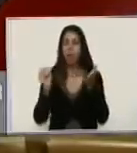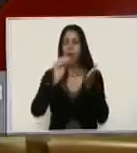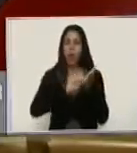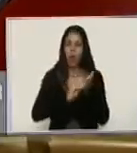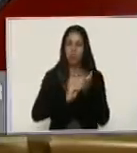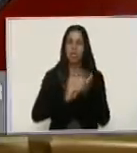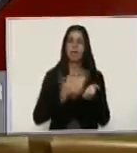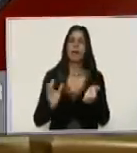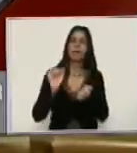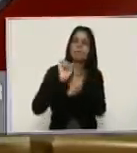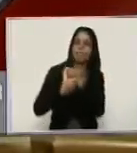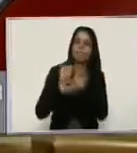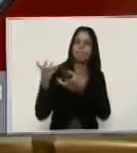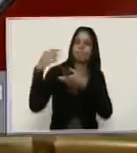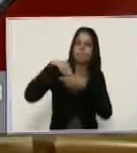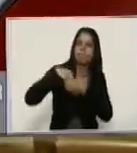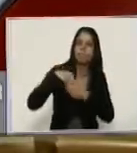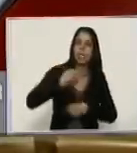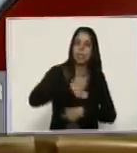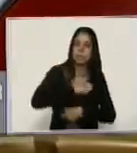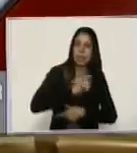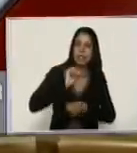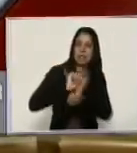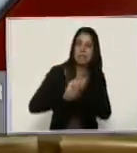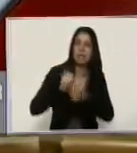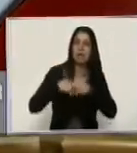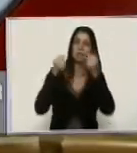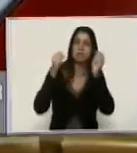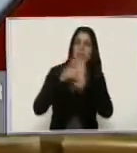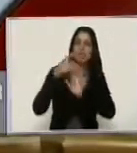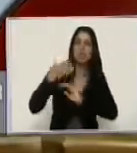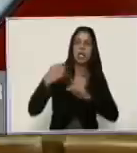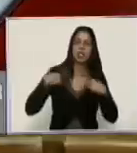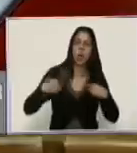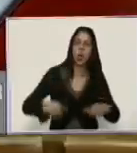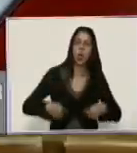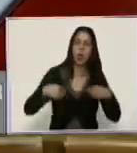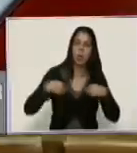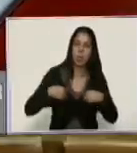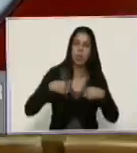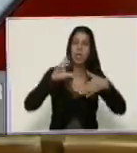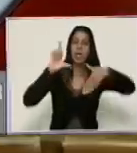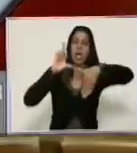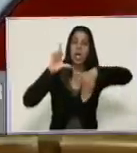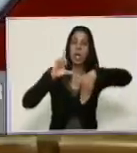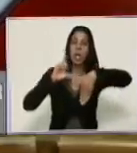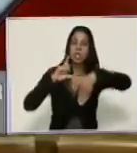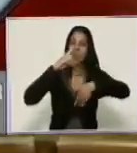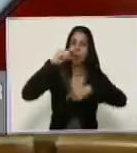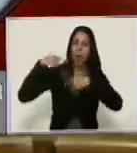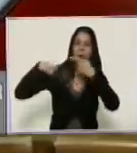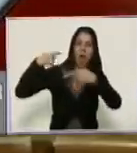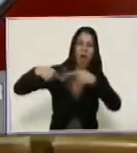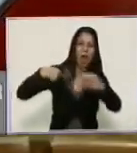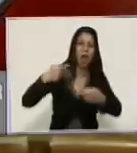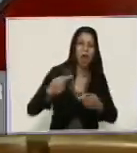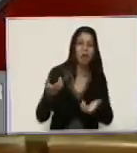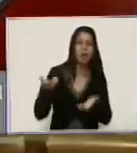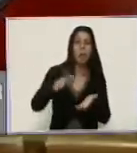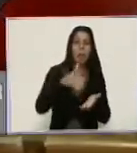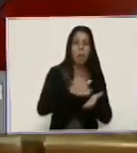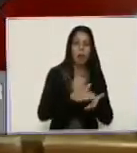pasado injerencista y de violación de los derechos humanos que plagó nuestro continente durante varias décadas.